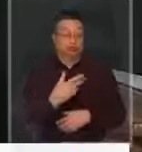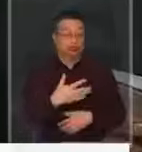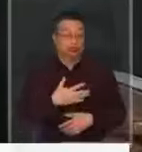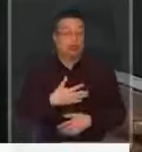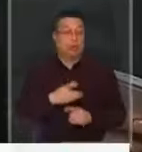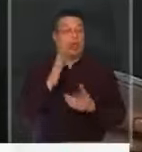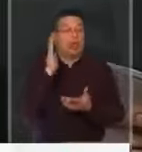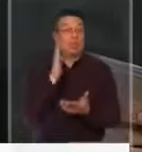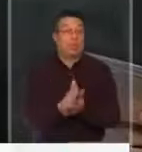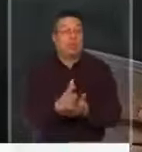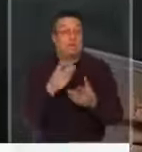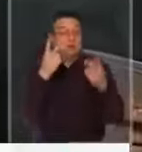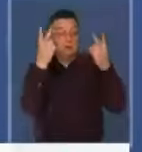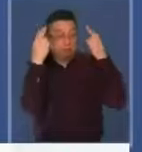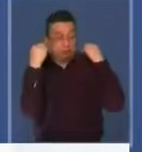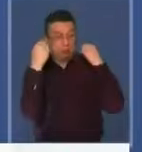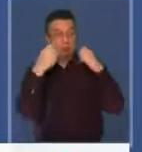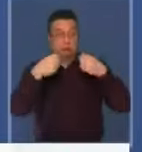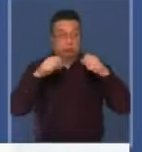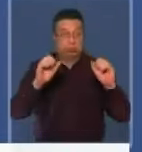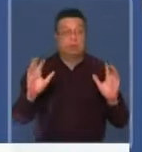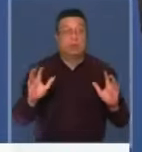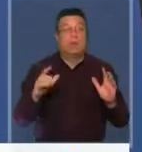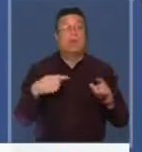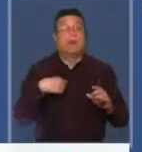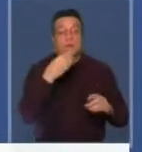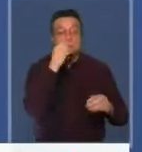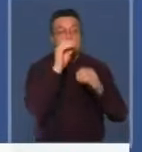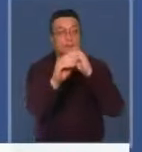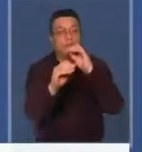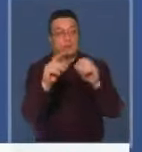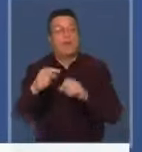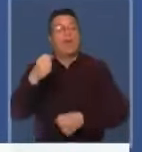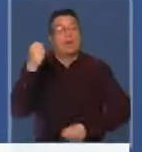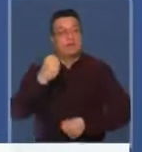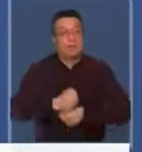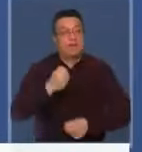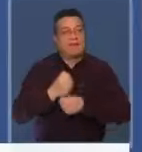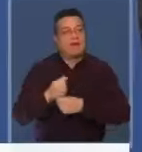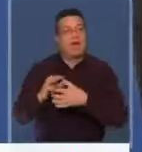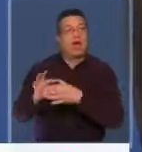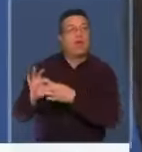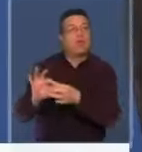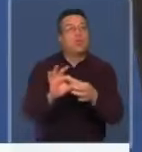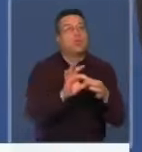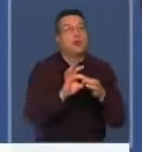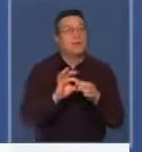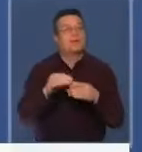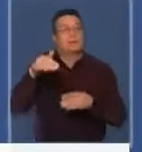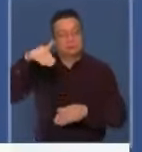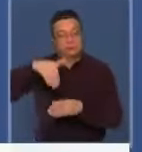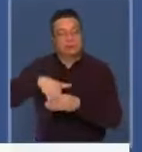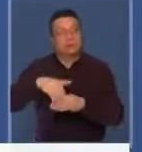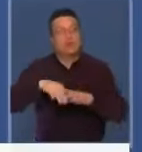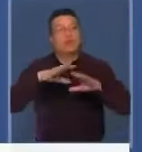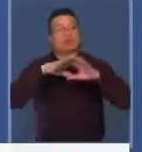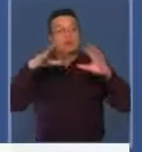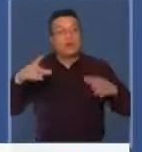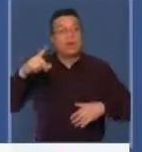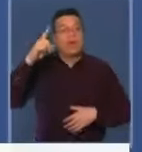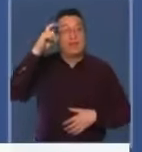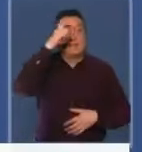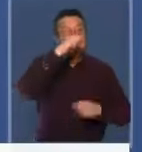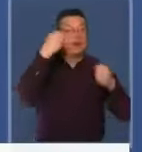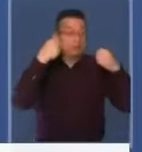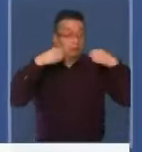que acatar el resultado. Hoy día nuestro llamado es a trabajar en unidad. Esta es una elección muy compleja y no está